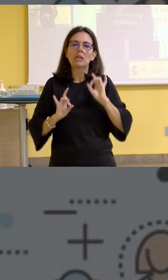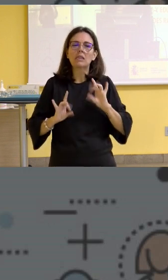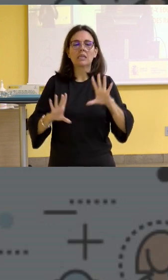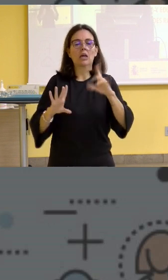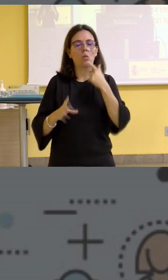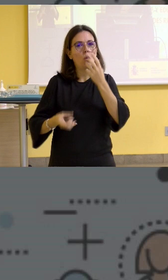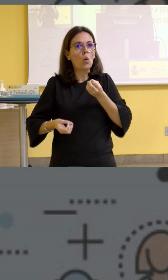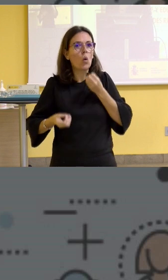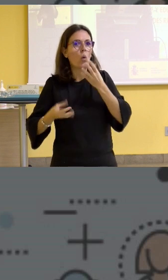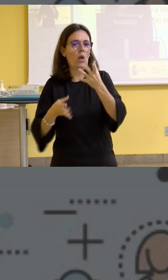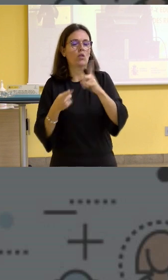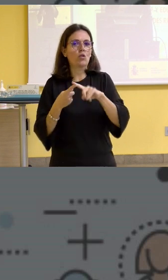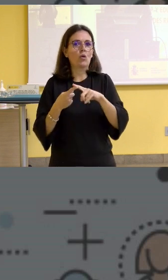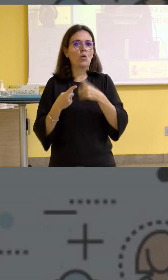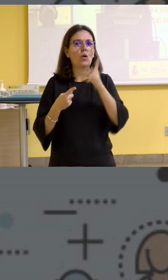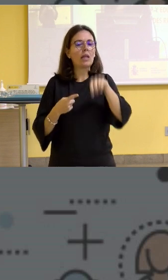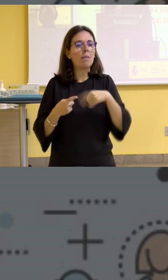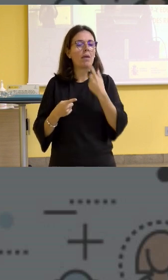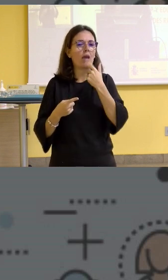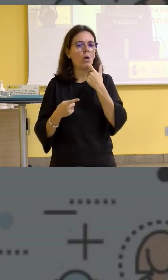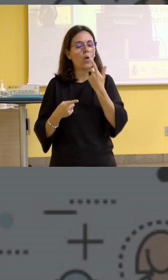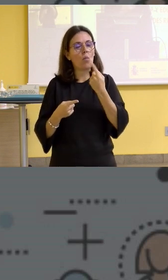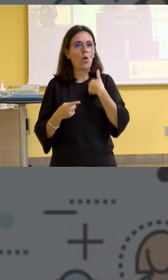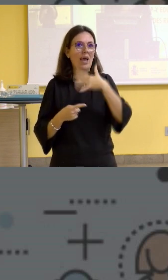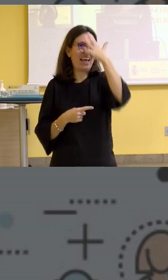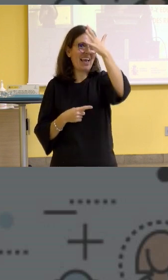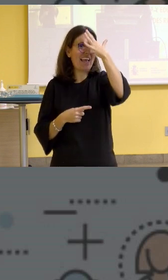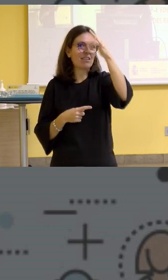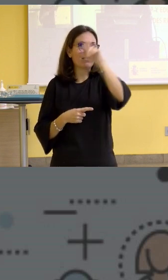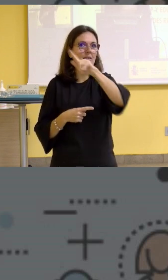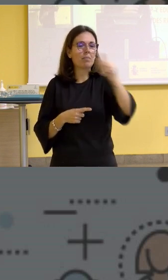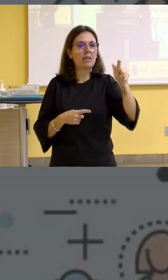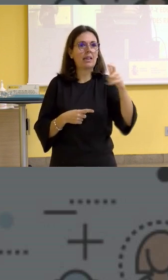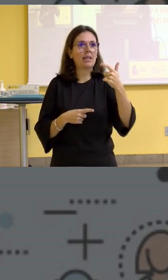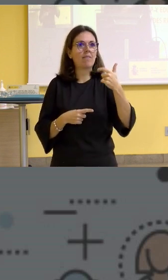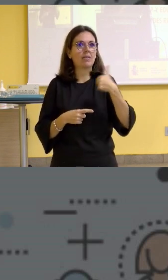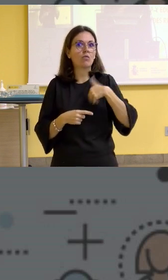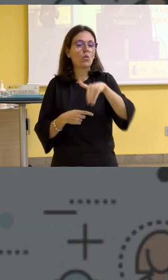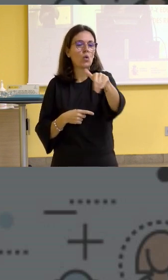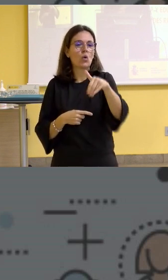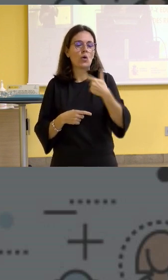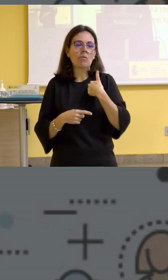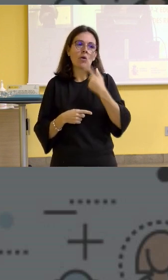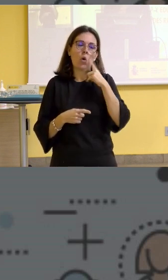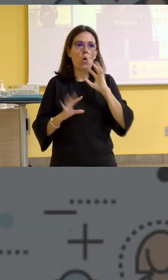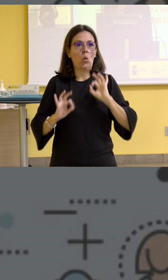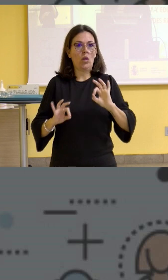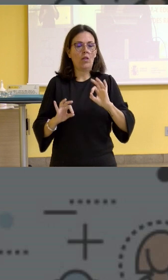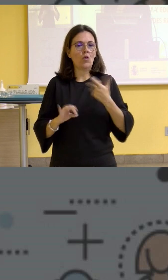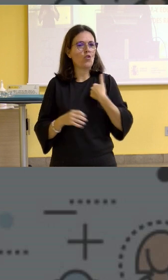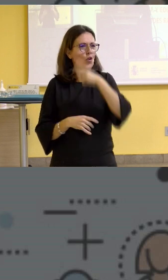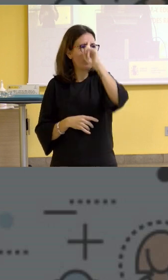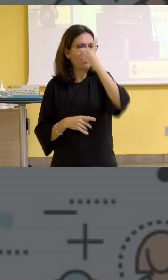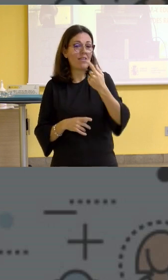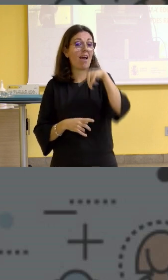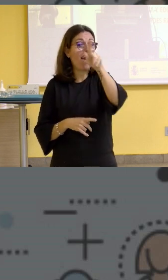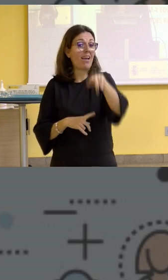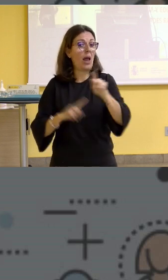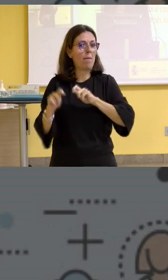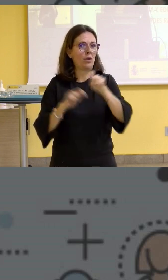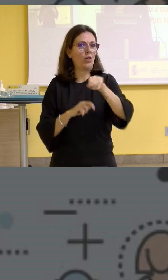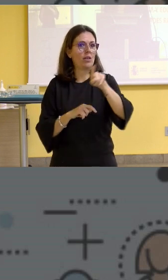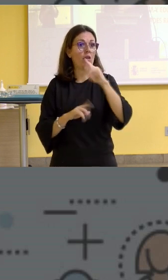cosas que cuento y con las que digo y con la construcción de expectativas en personas que padecen enfermedades. Y me acuerdo que yo no sabía que era un periodista,